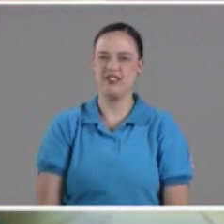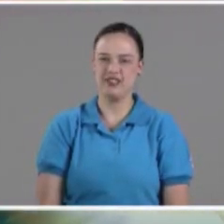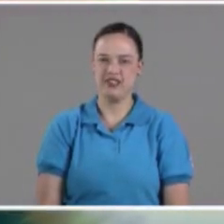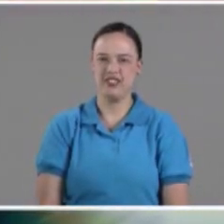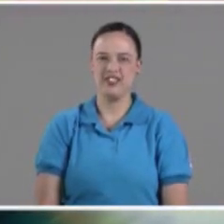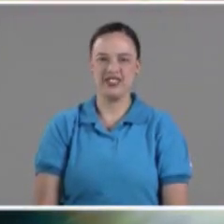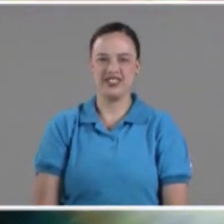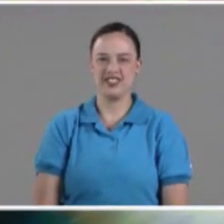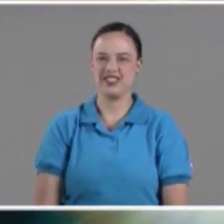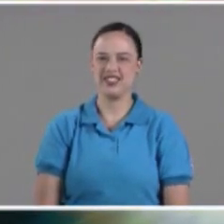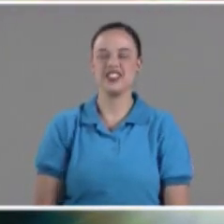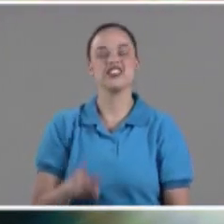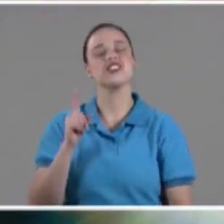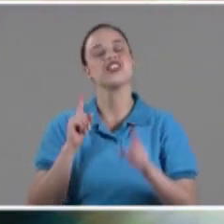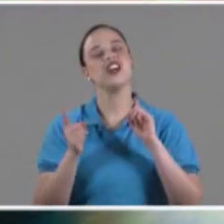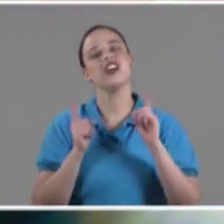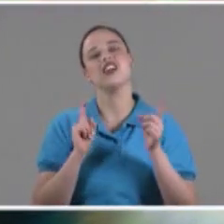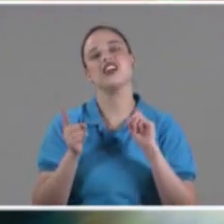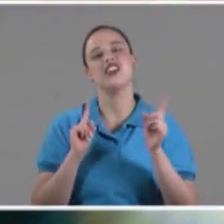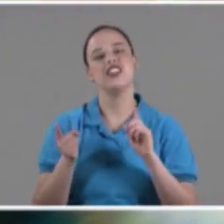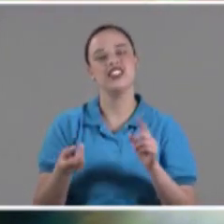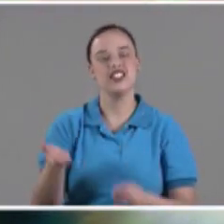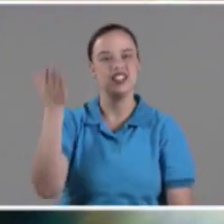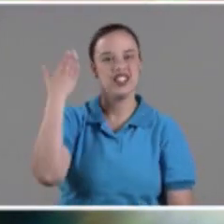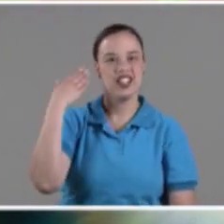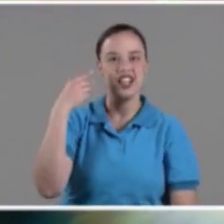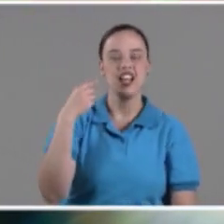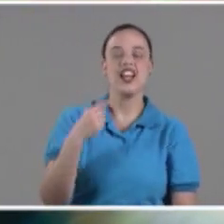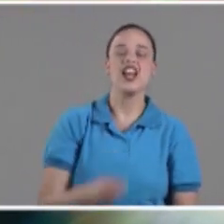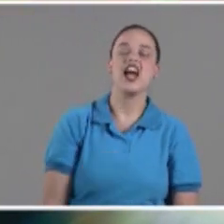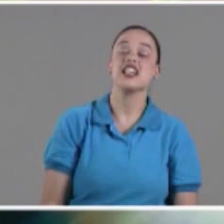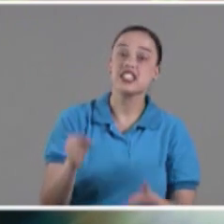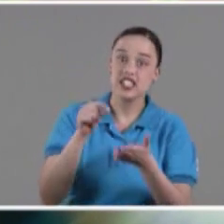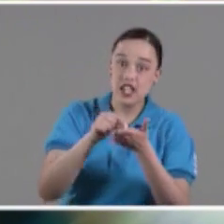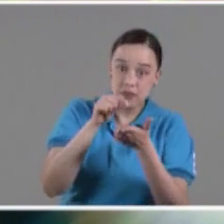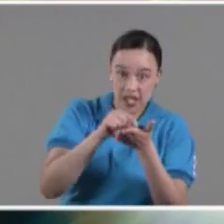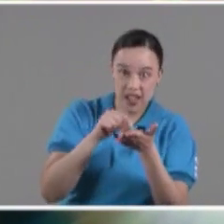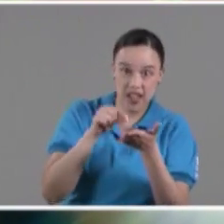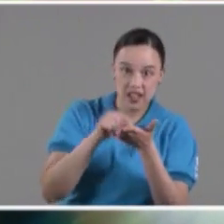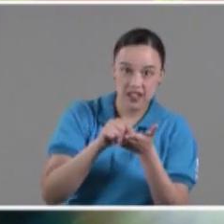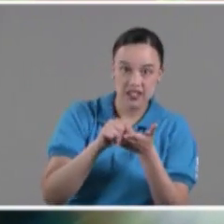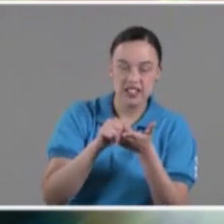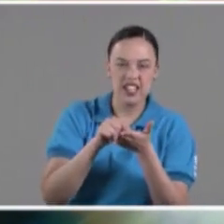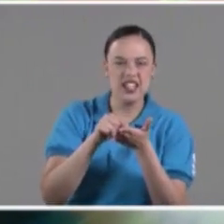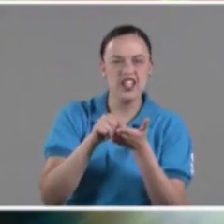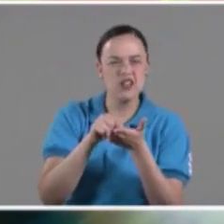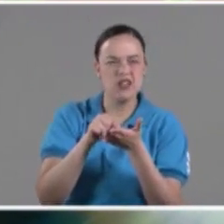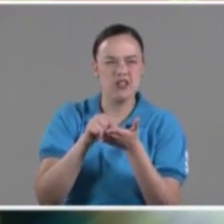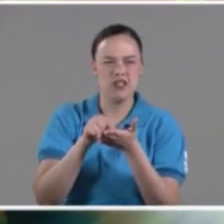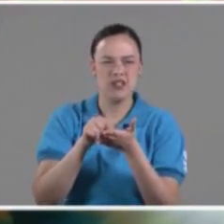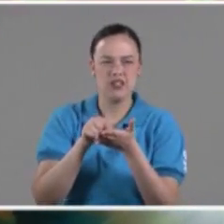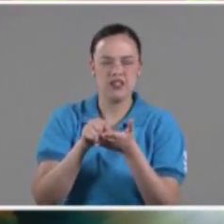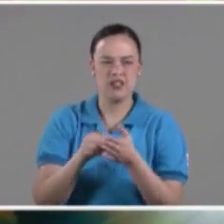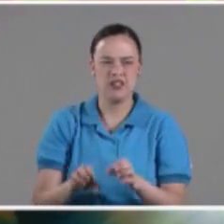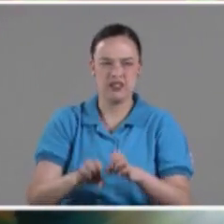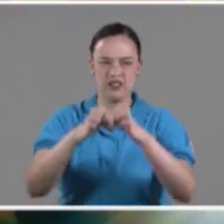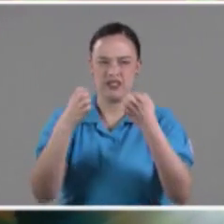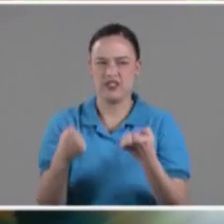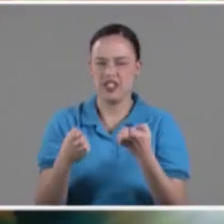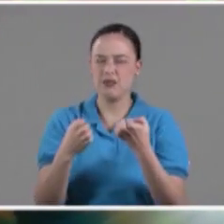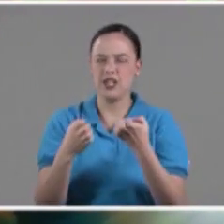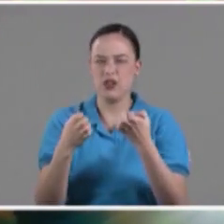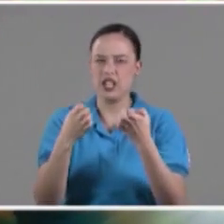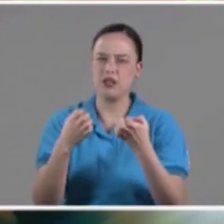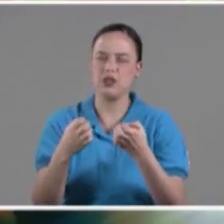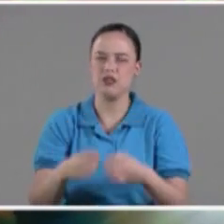Cuál fue la semilla Cuál fue la semilla Entonces el fruto que